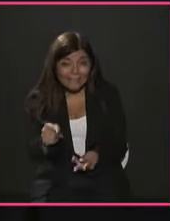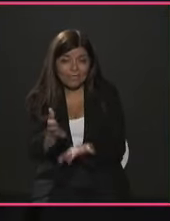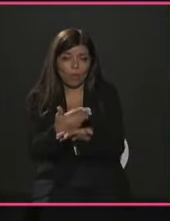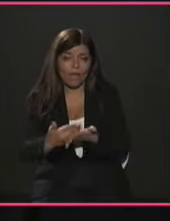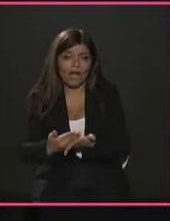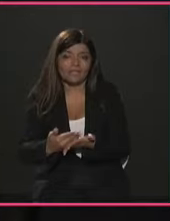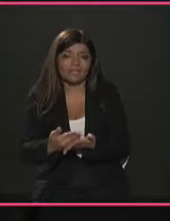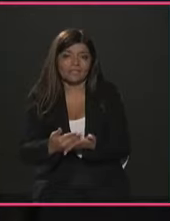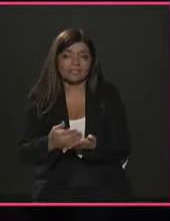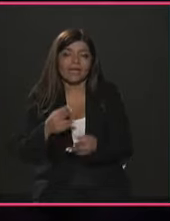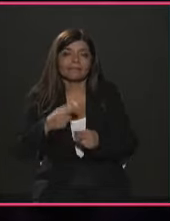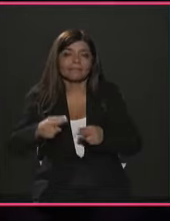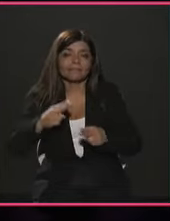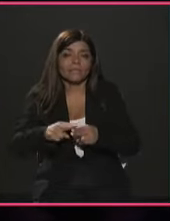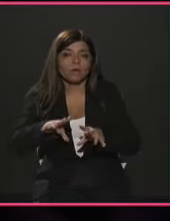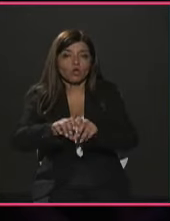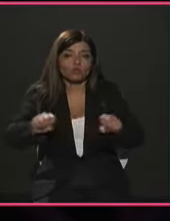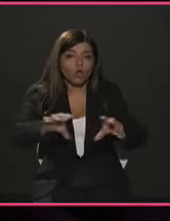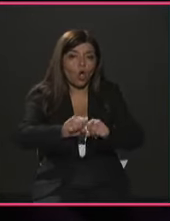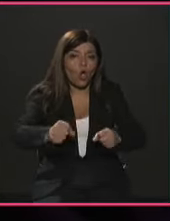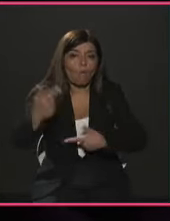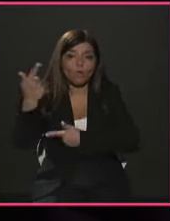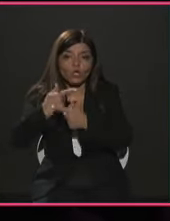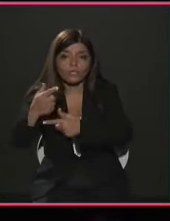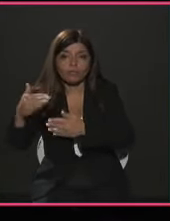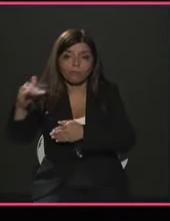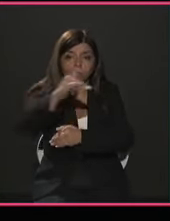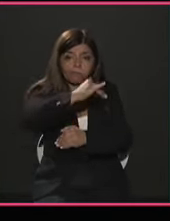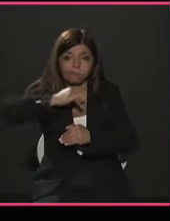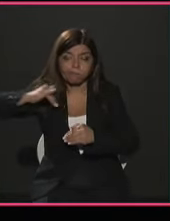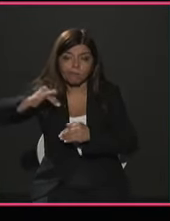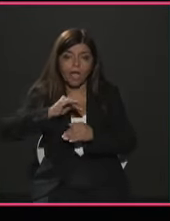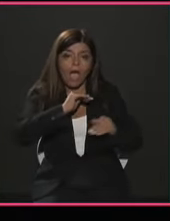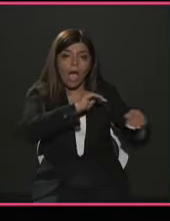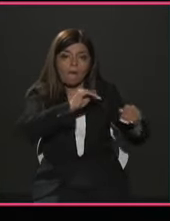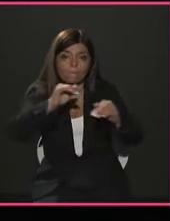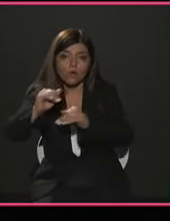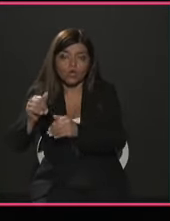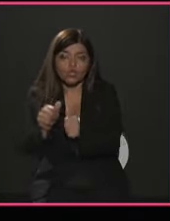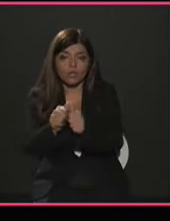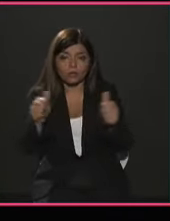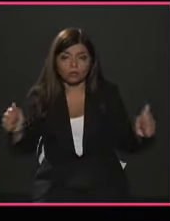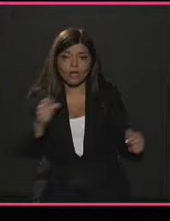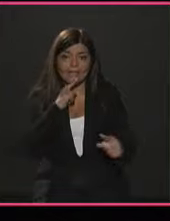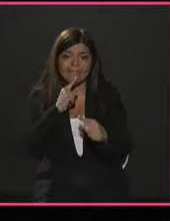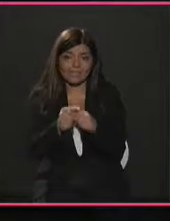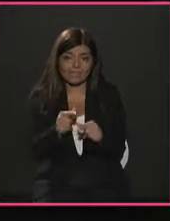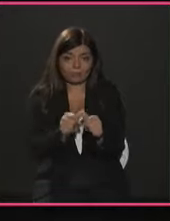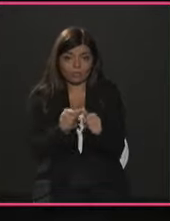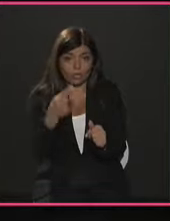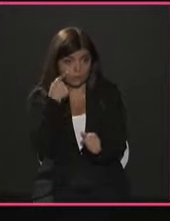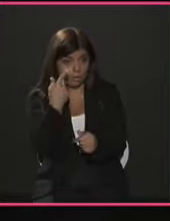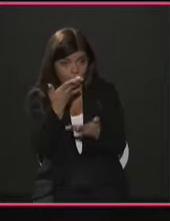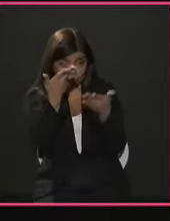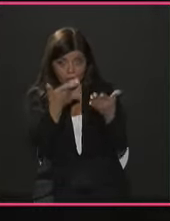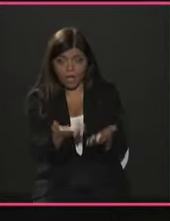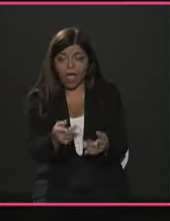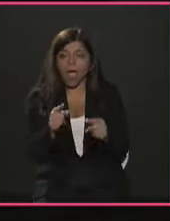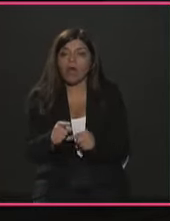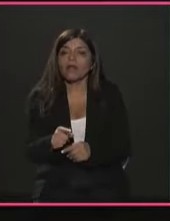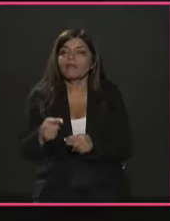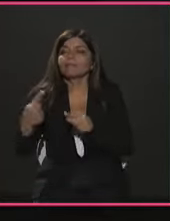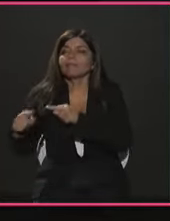que construimos con consenso político transversal muy amplio con el apoyo autoridades y exautoridades que ustedes ven en la pantalla de distintas